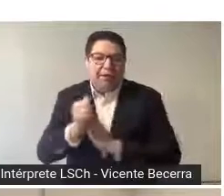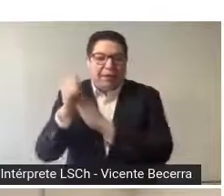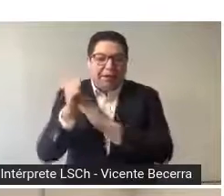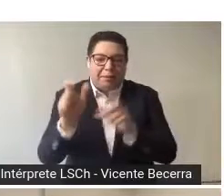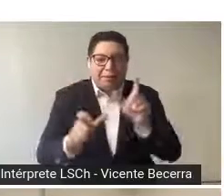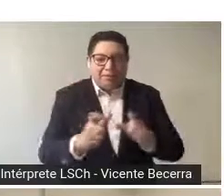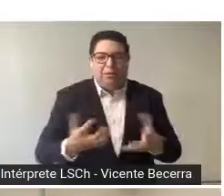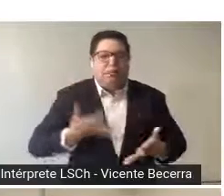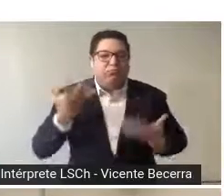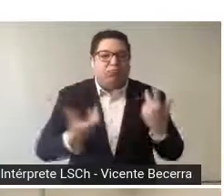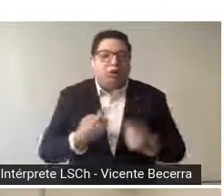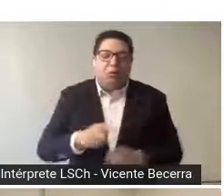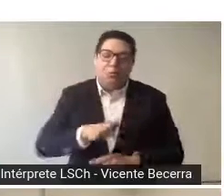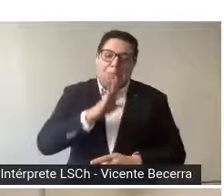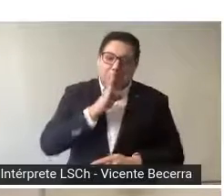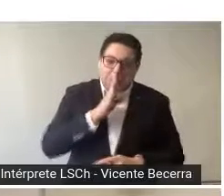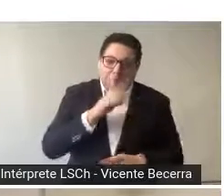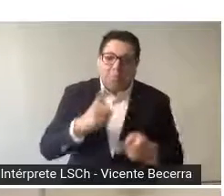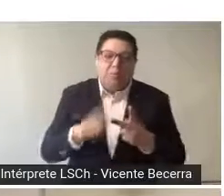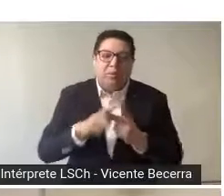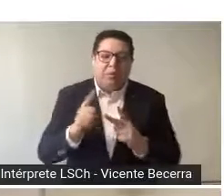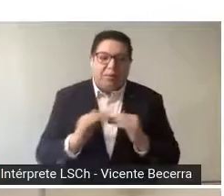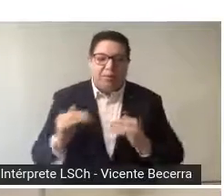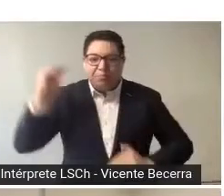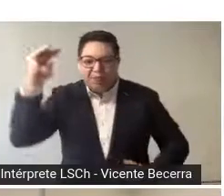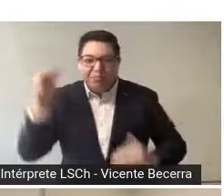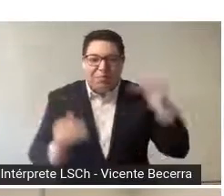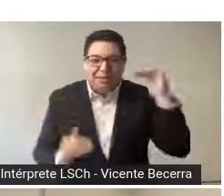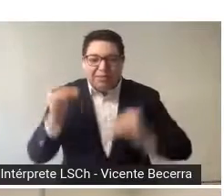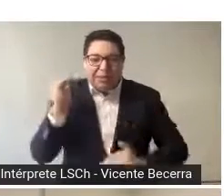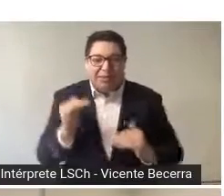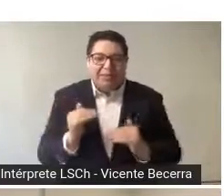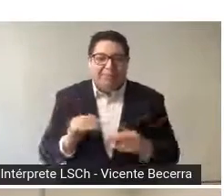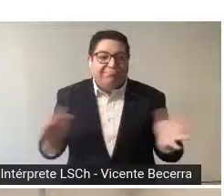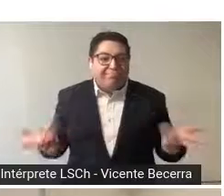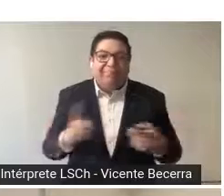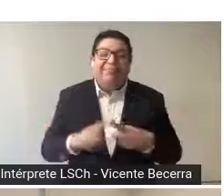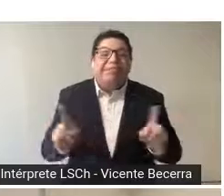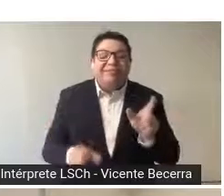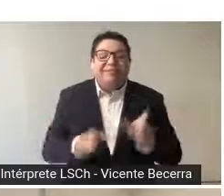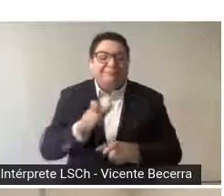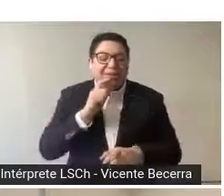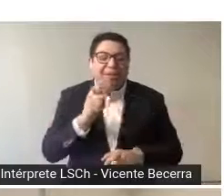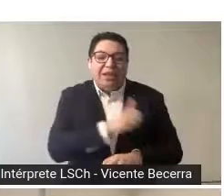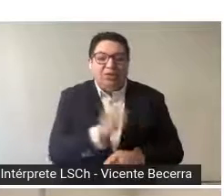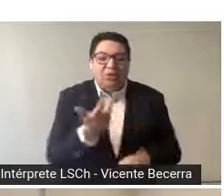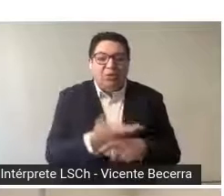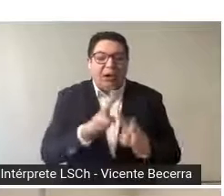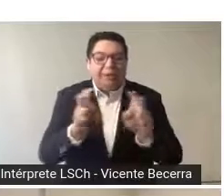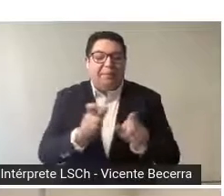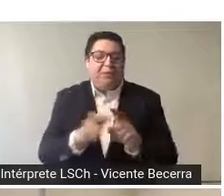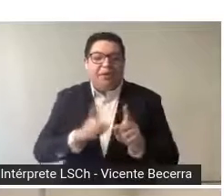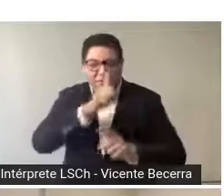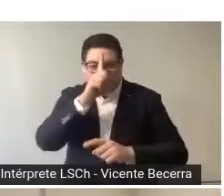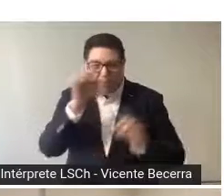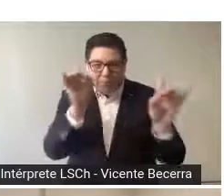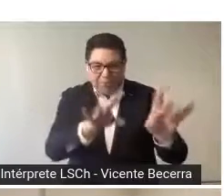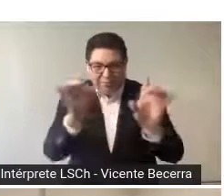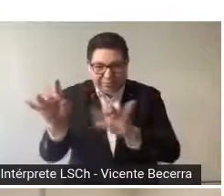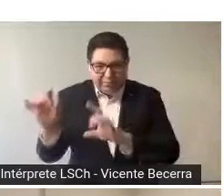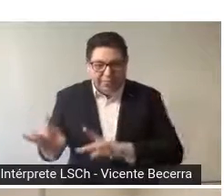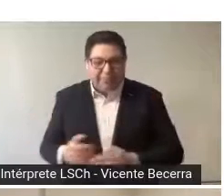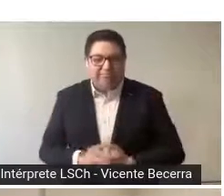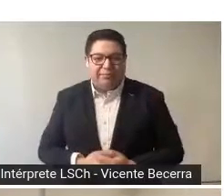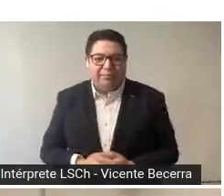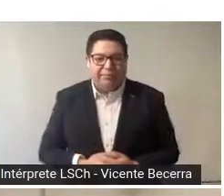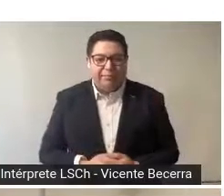más silenciosos, unos más altos, unos más bajos. Todas las personas hay distintos tipos de liderazgo. Creo que